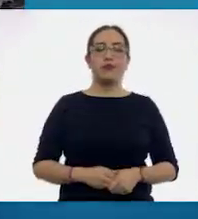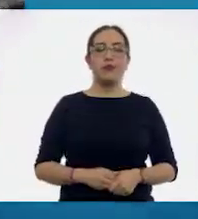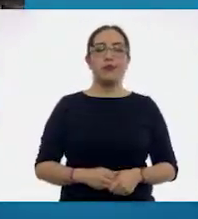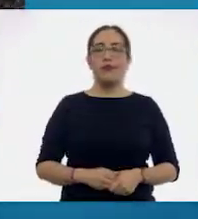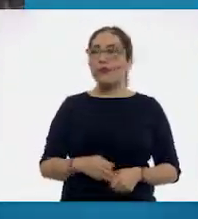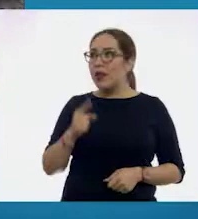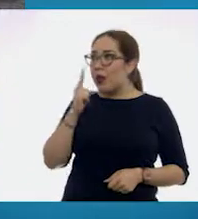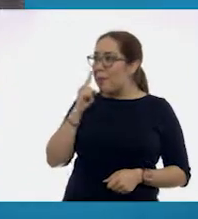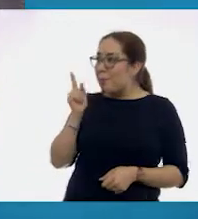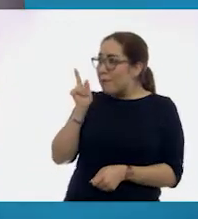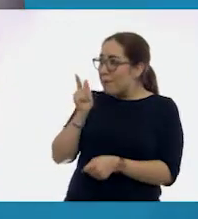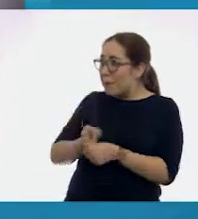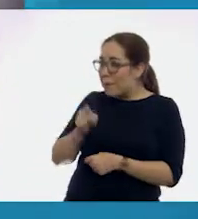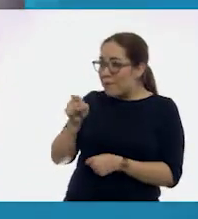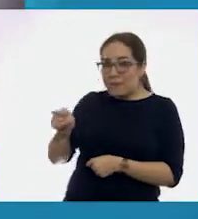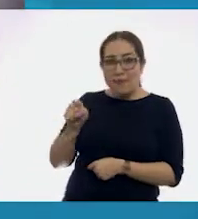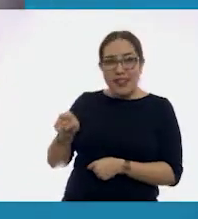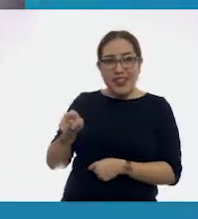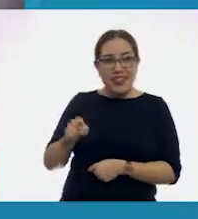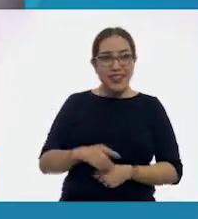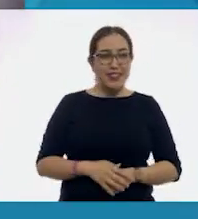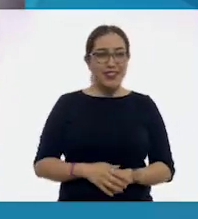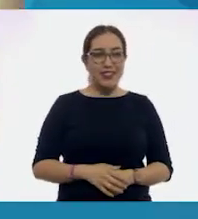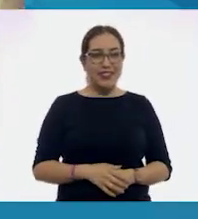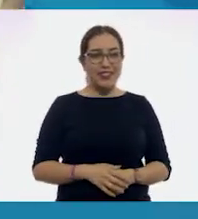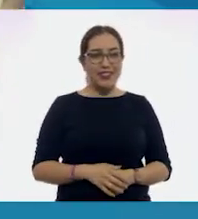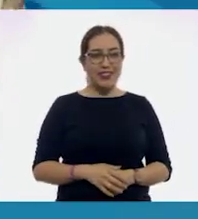Mira lo que me encontré.